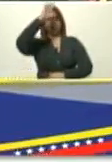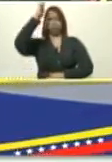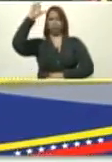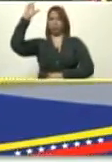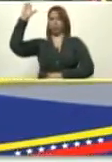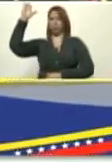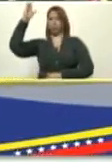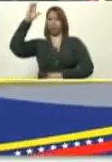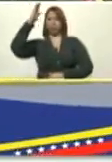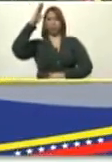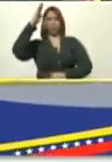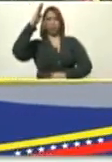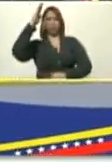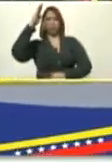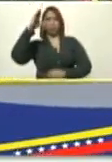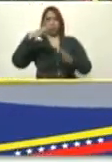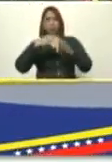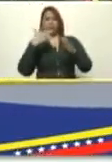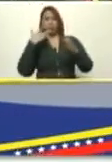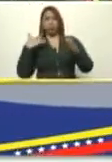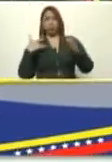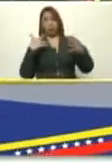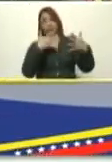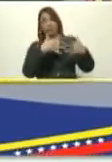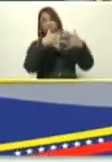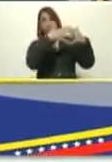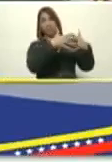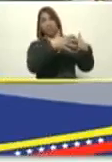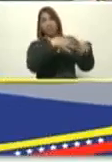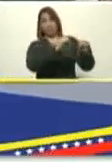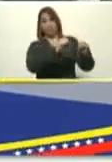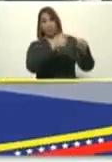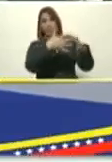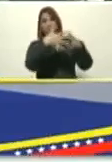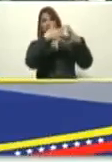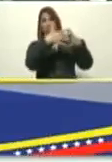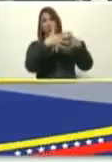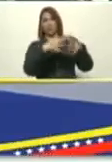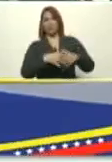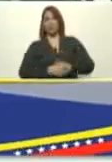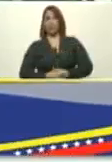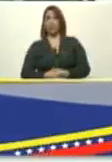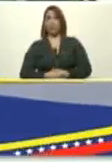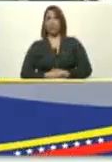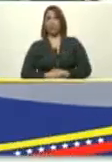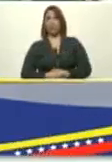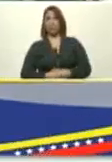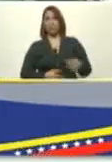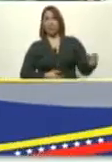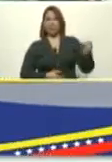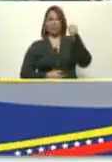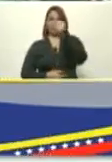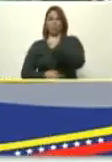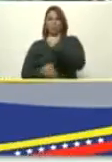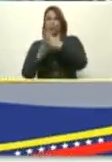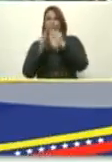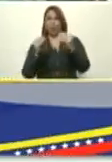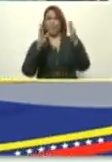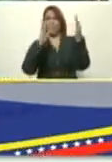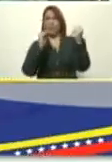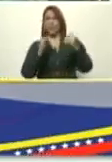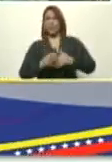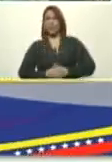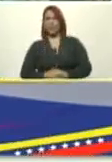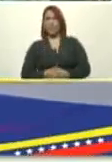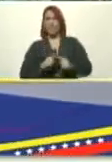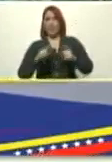la élite estadounidense, la élite imperialista de Estados Unidos, puso toda su esperanza